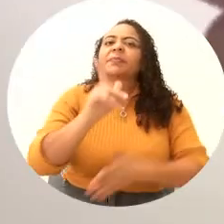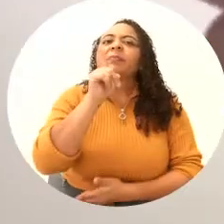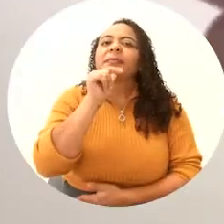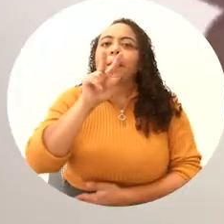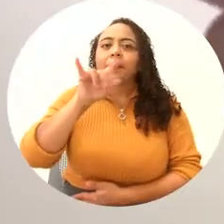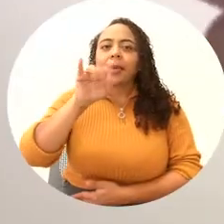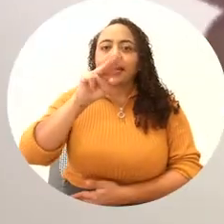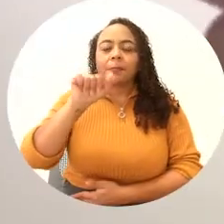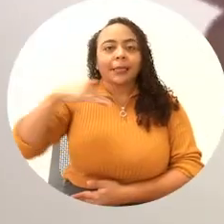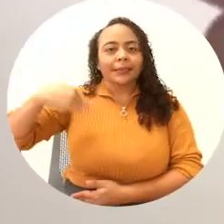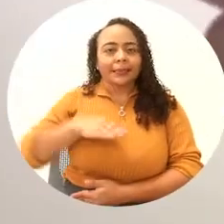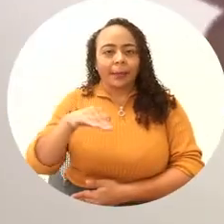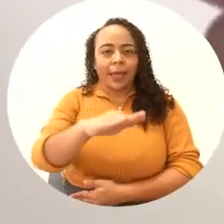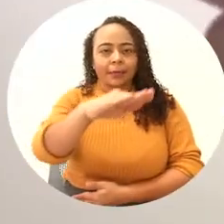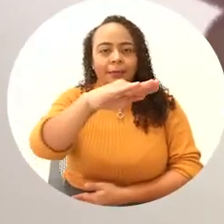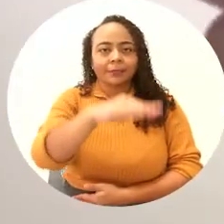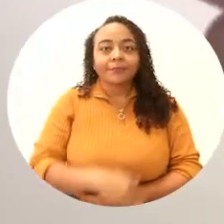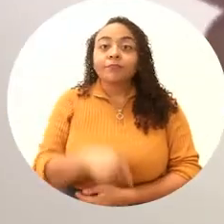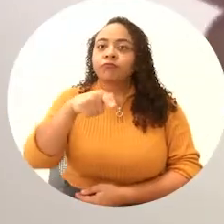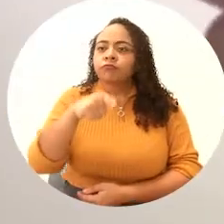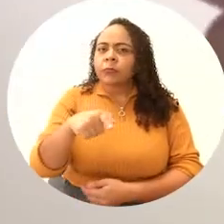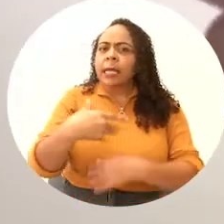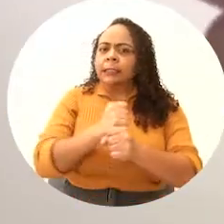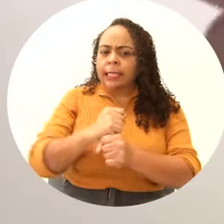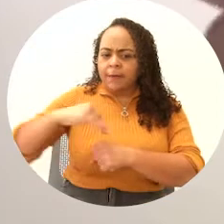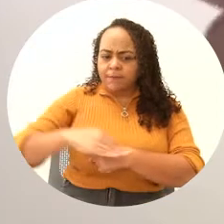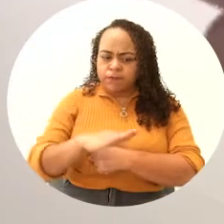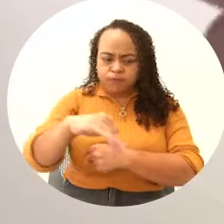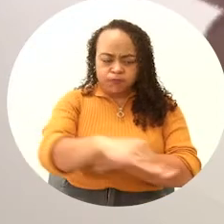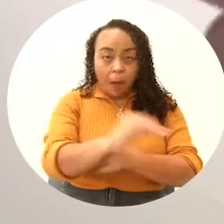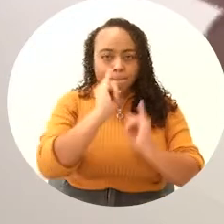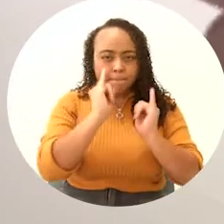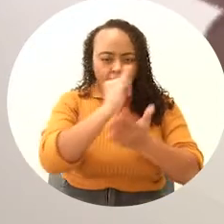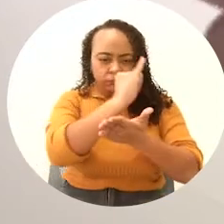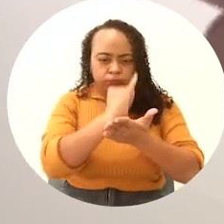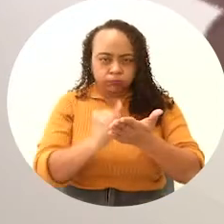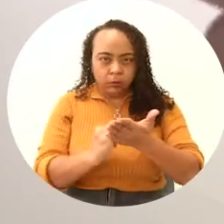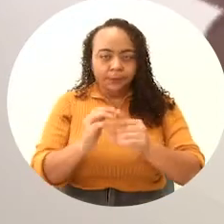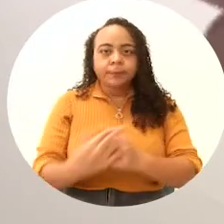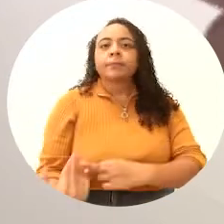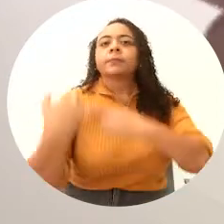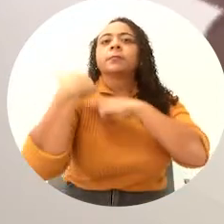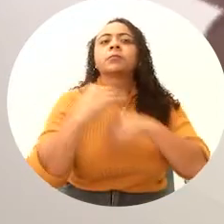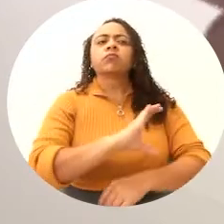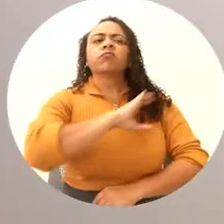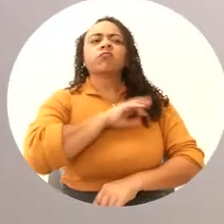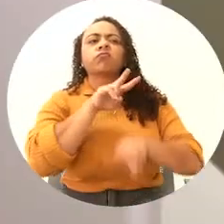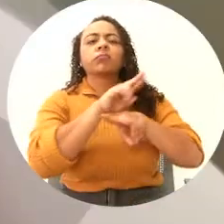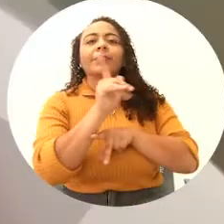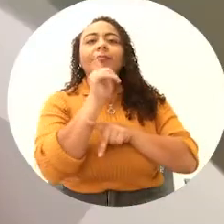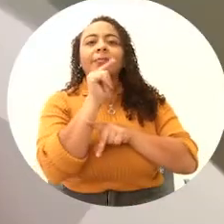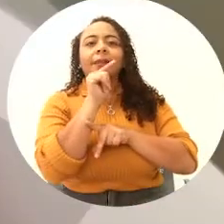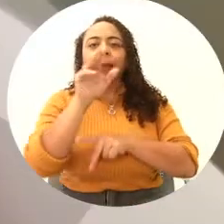carreteras era Vilma la serpiente, quien marcaba muy bien las vías con su movimiento. El encargado de la